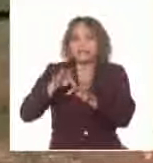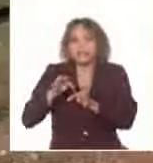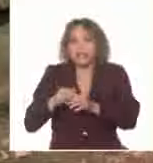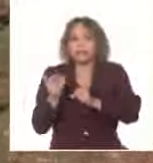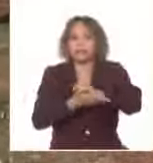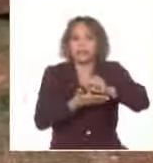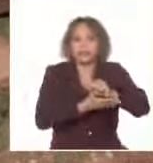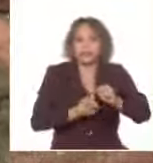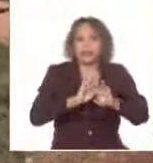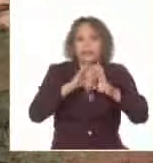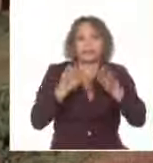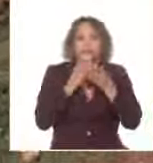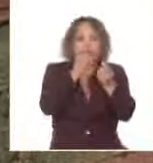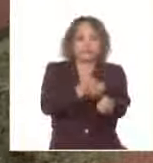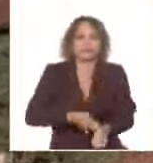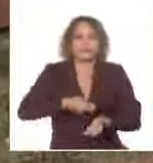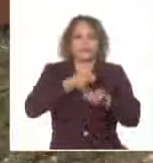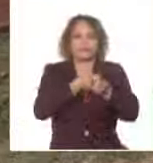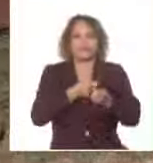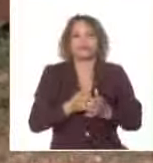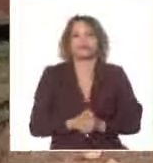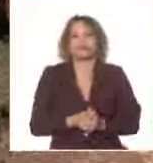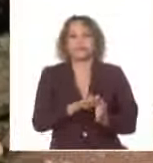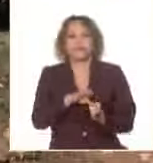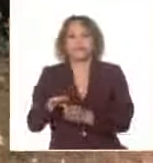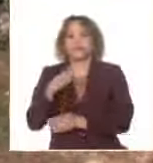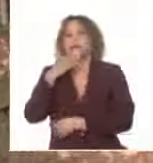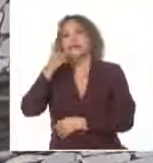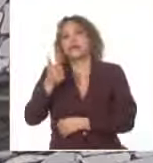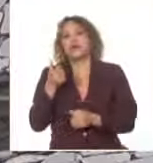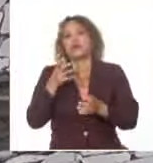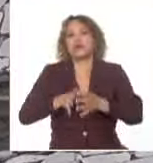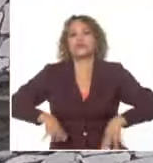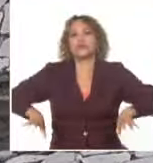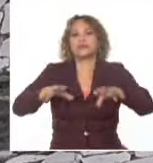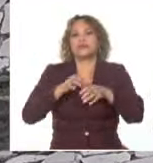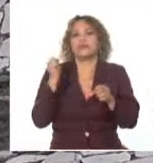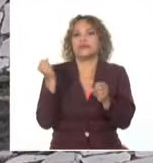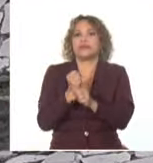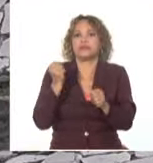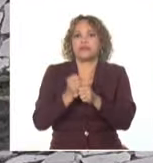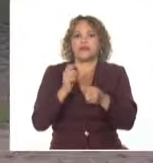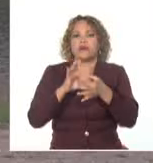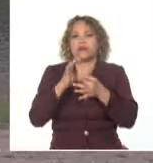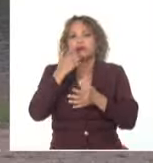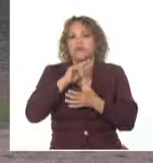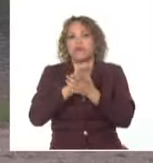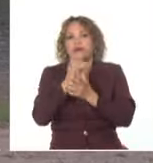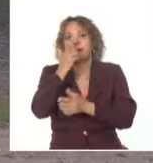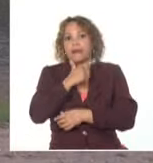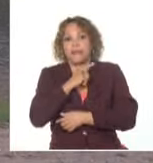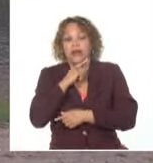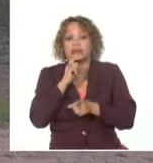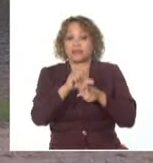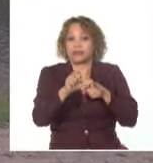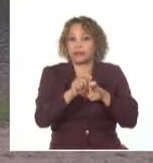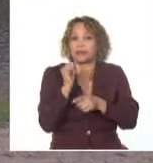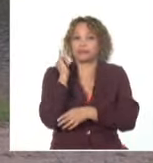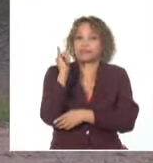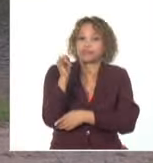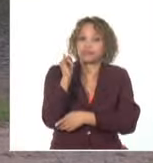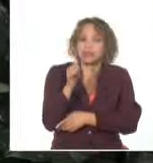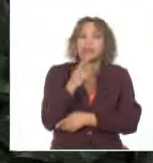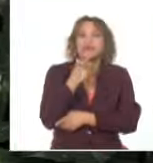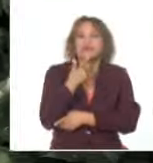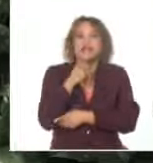agricultura. Mejorar las condiciones de trabajo y de vida en estos entornos netamente rurales es desafiante en